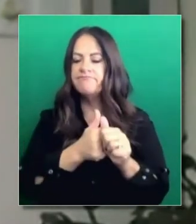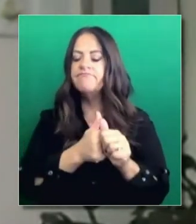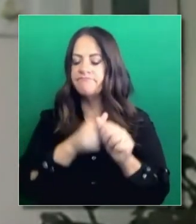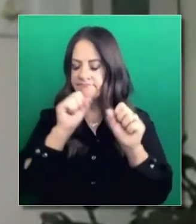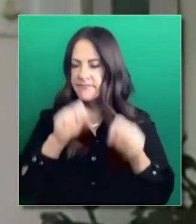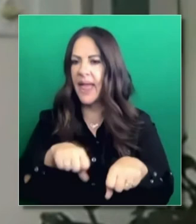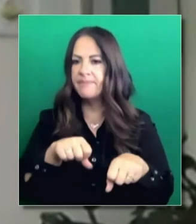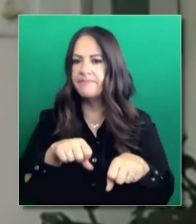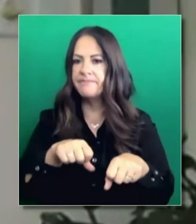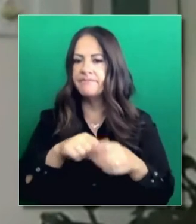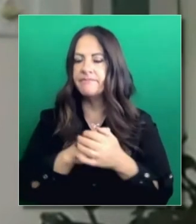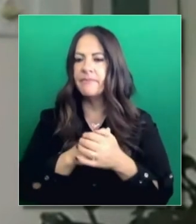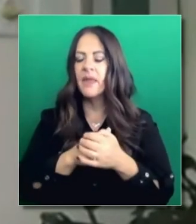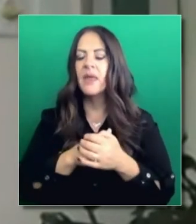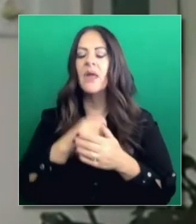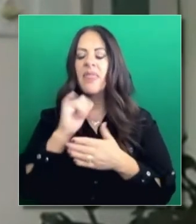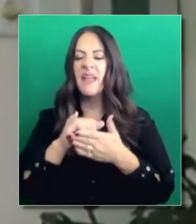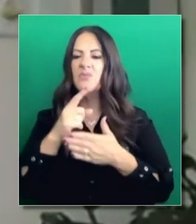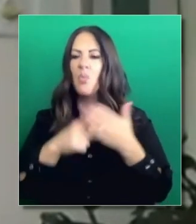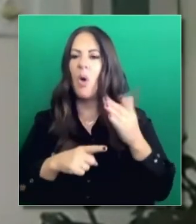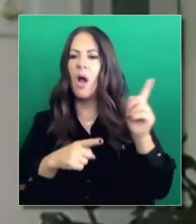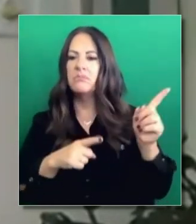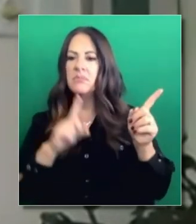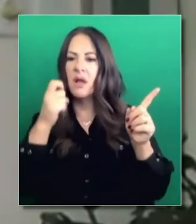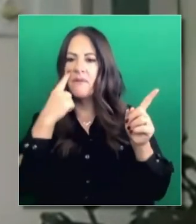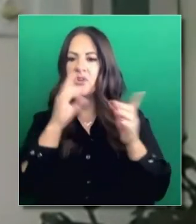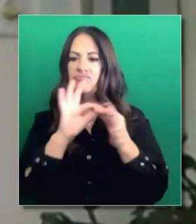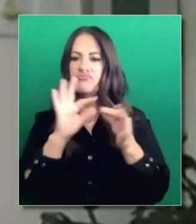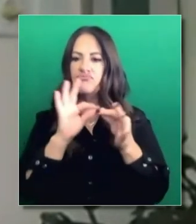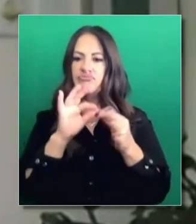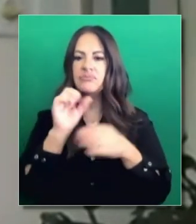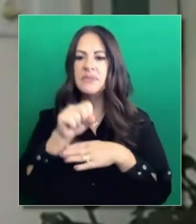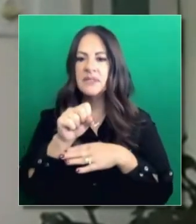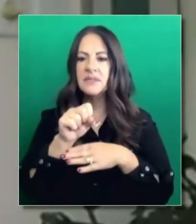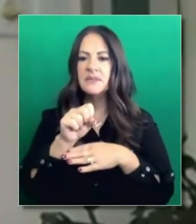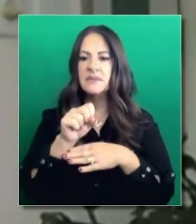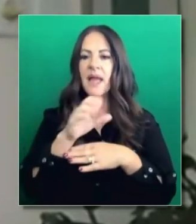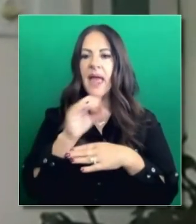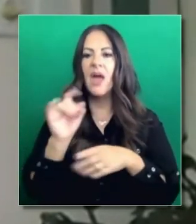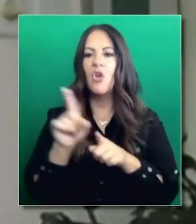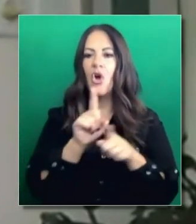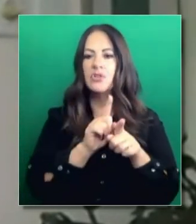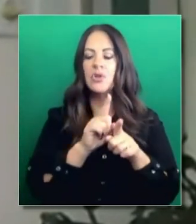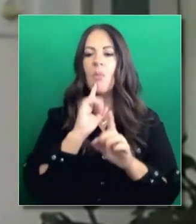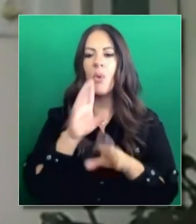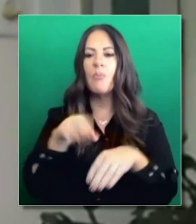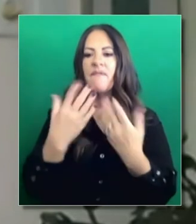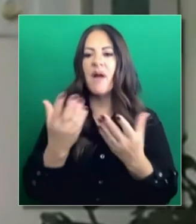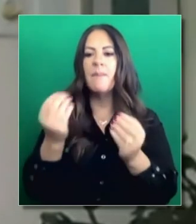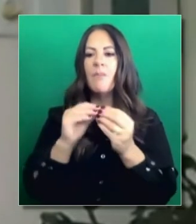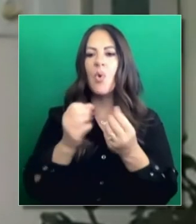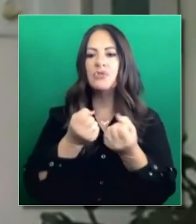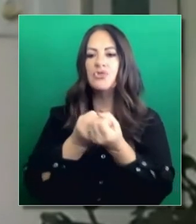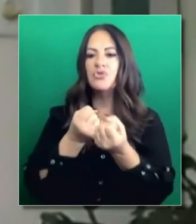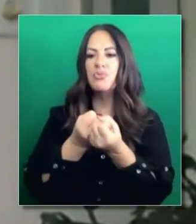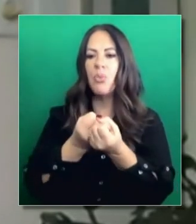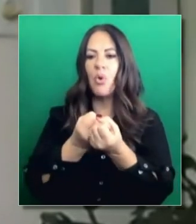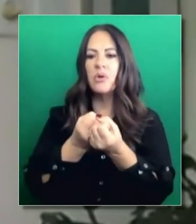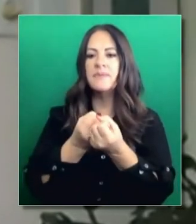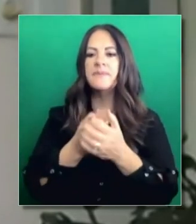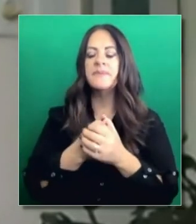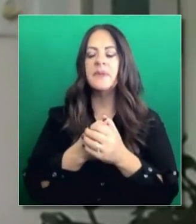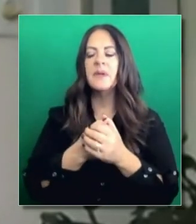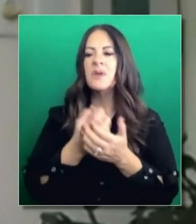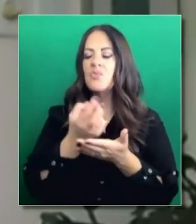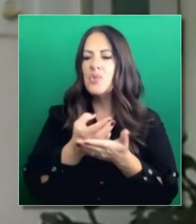adelantar rápidamente. Y como lo decía bien el gobernador, queremos reimaginar el año escolar